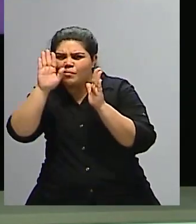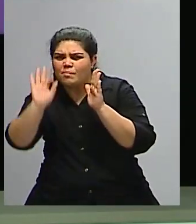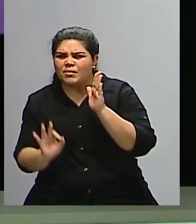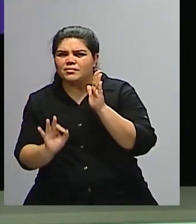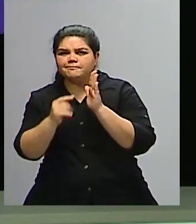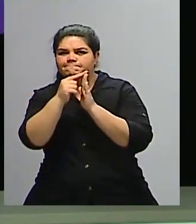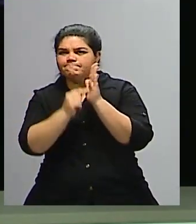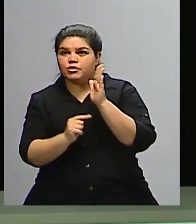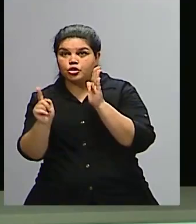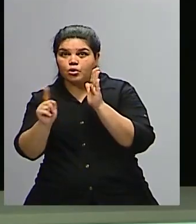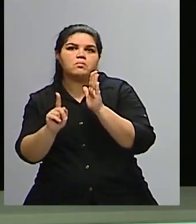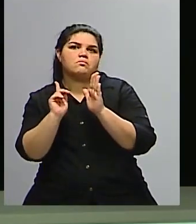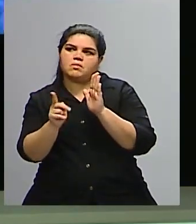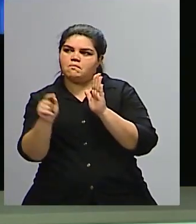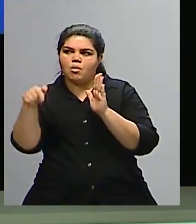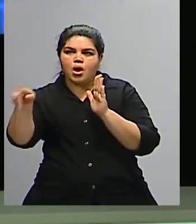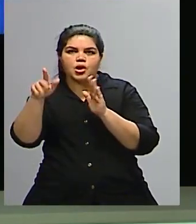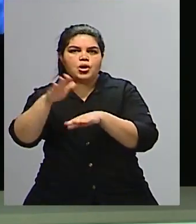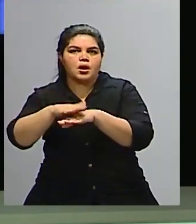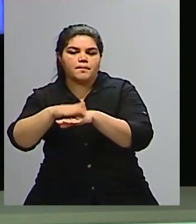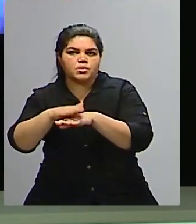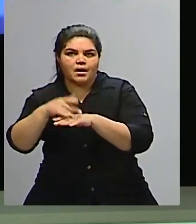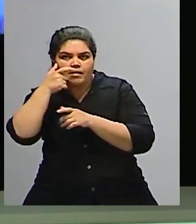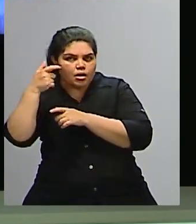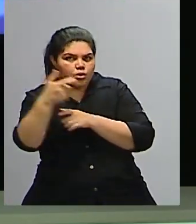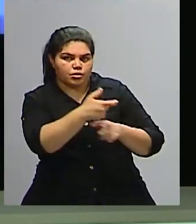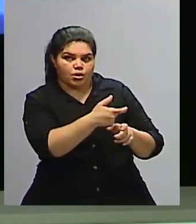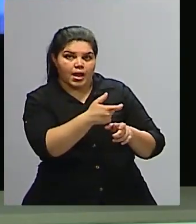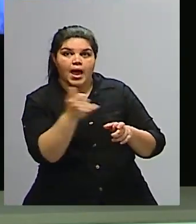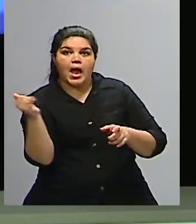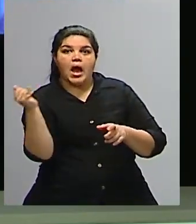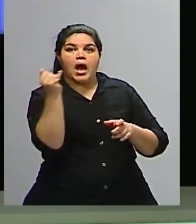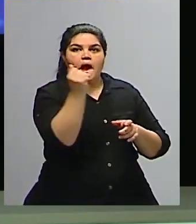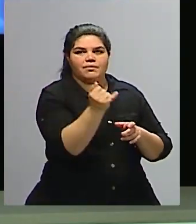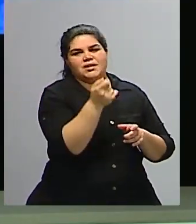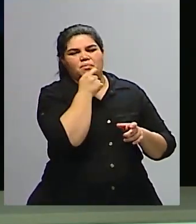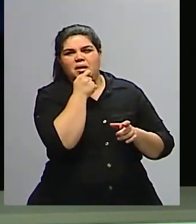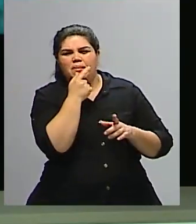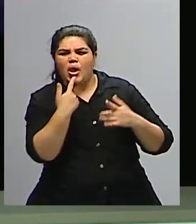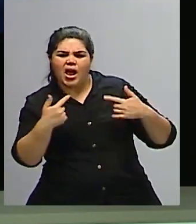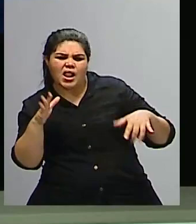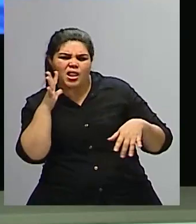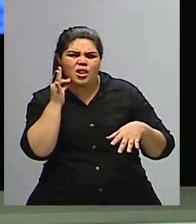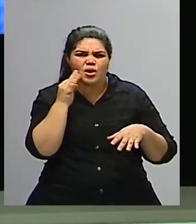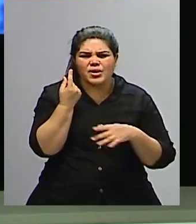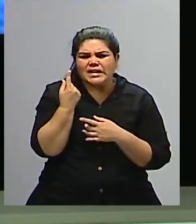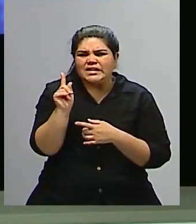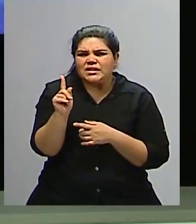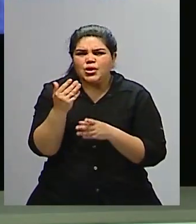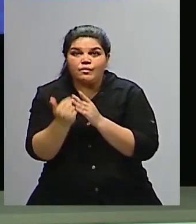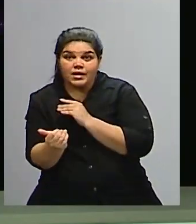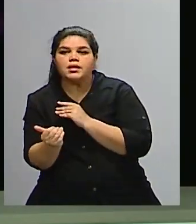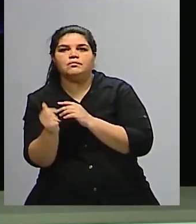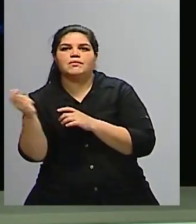aunque esté mal hecho. Dándole cuenta a la legislatura de esto, que es la que me aprobó el presupuesto. Y eso lo tiene que hacer el Poder Ejecutivo